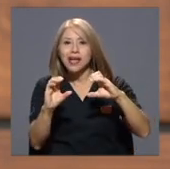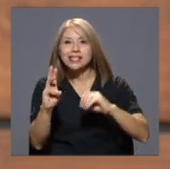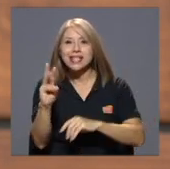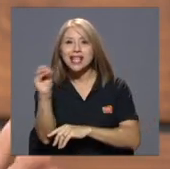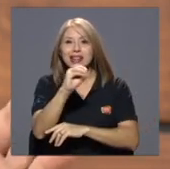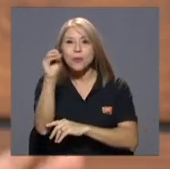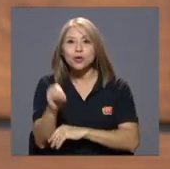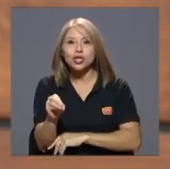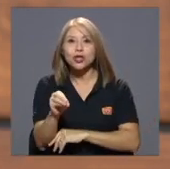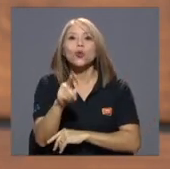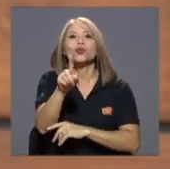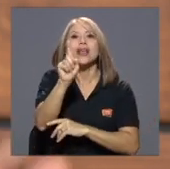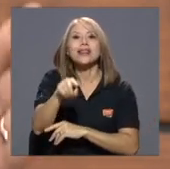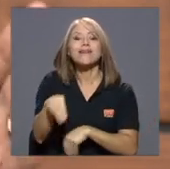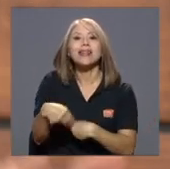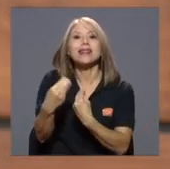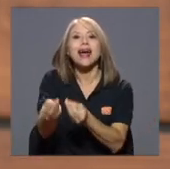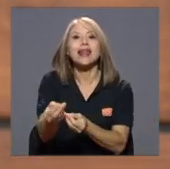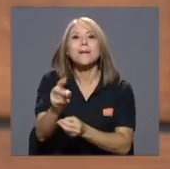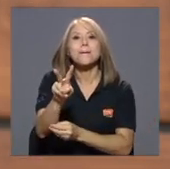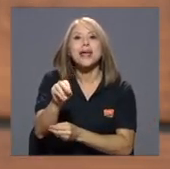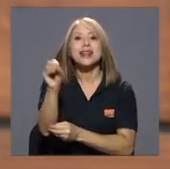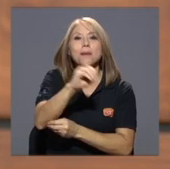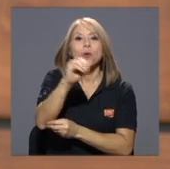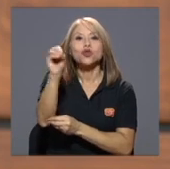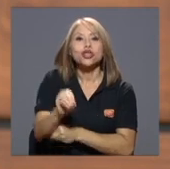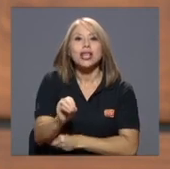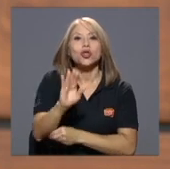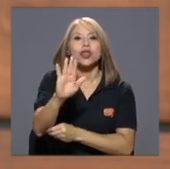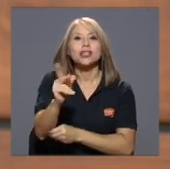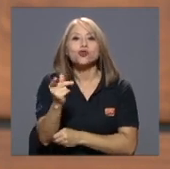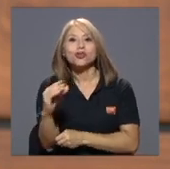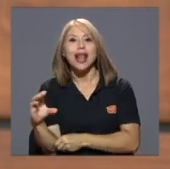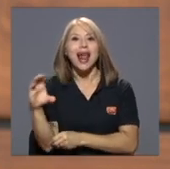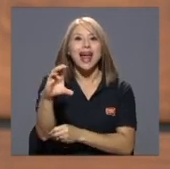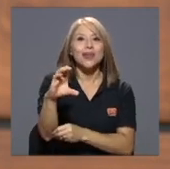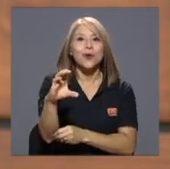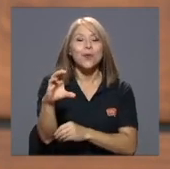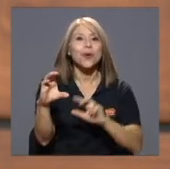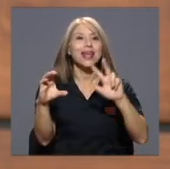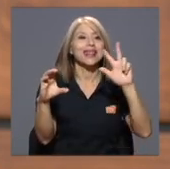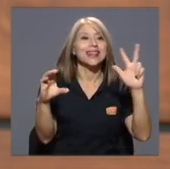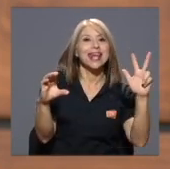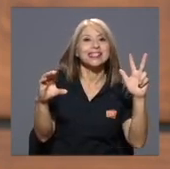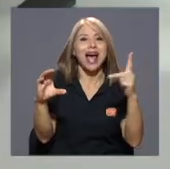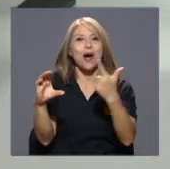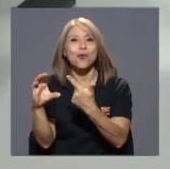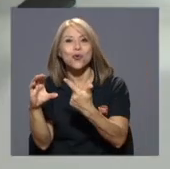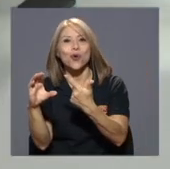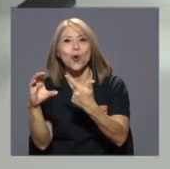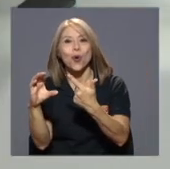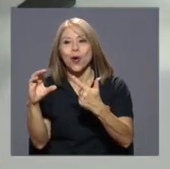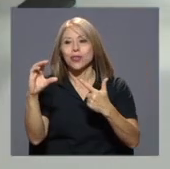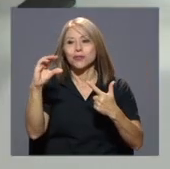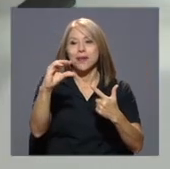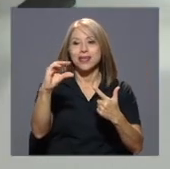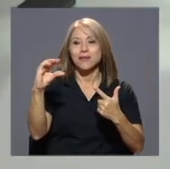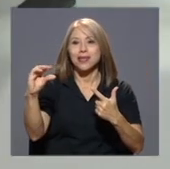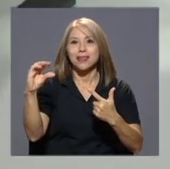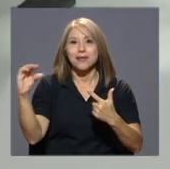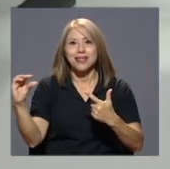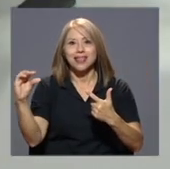salario. ¿Por qué? Porque es 3-1. 20 de su salario se convierte en 60 el salario para pensión. Si usted